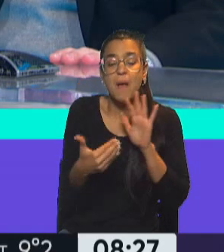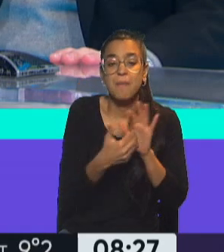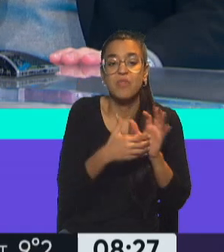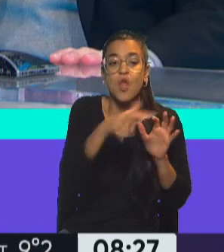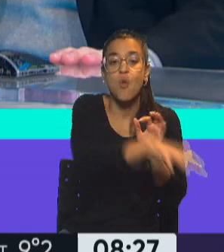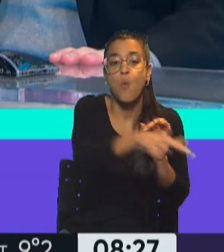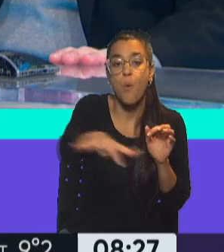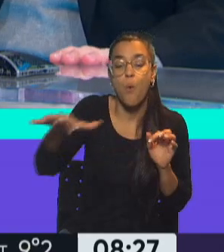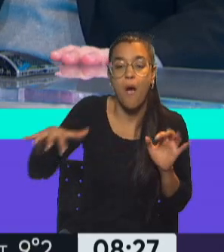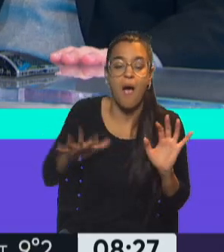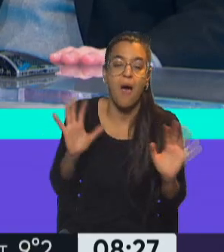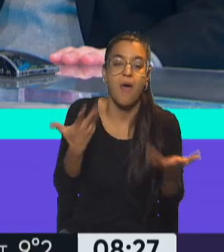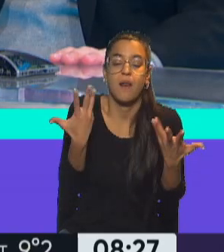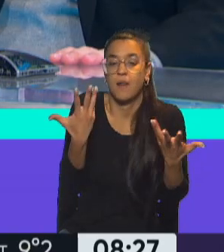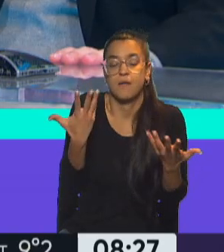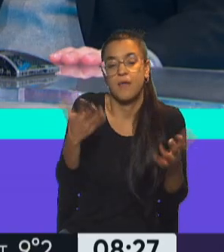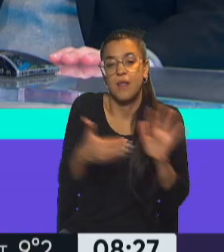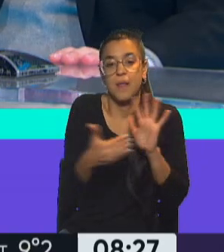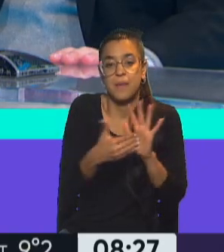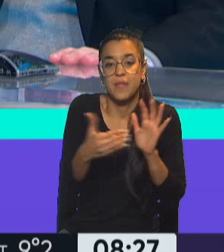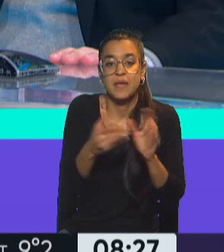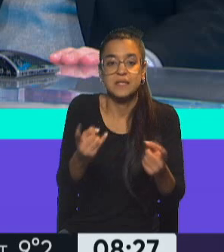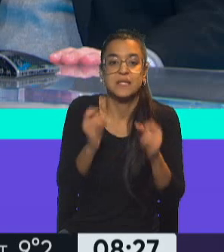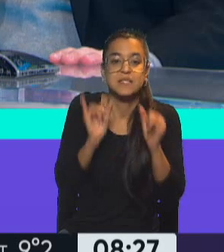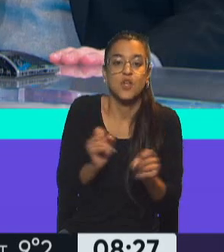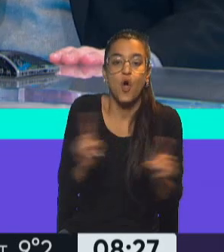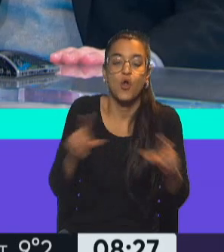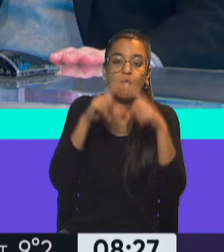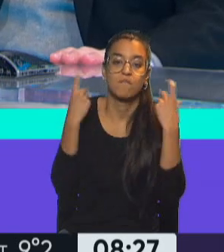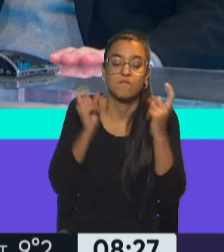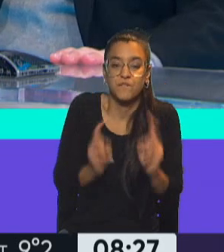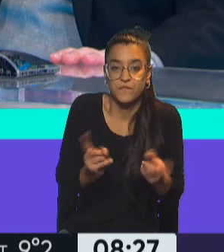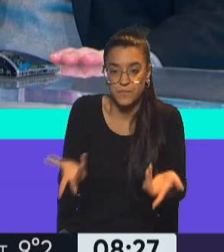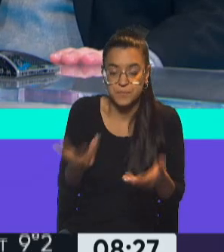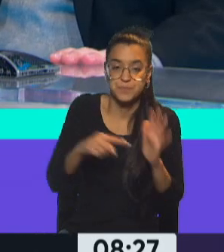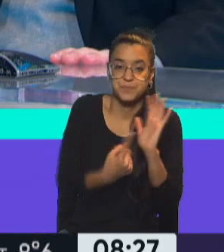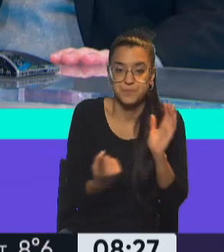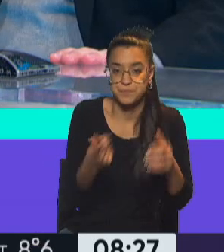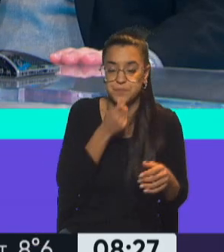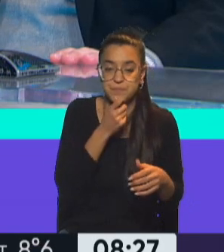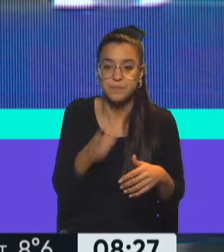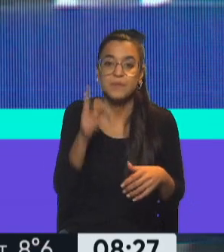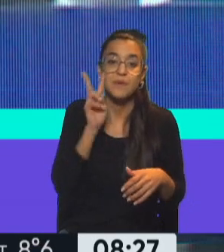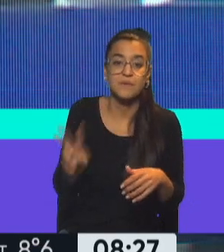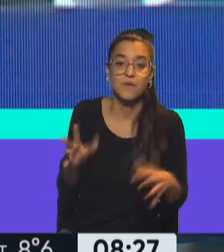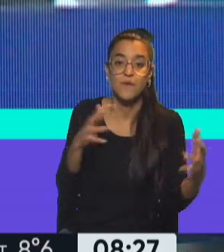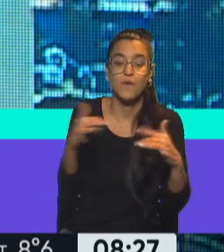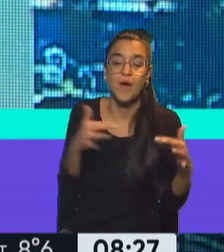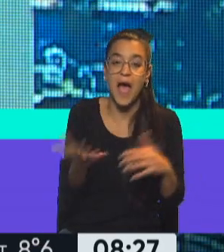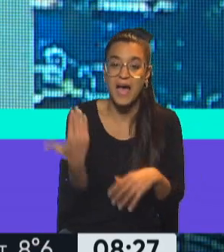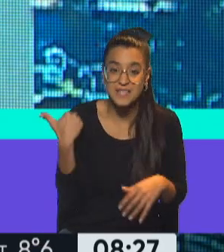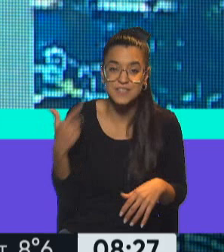lugar donde uno se mueva, digamos, la necesidad o no de utilizarlo, como decíamos recién en Ciudad de Buenos Aires, por ejemplo. ¿Viste fútbol ayer?